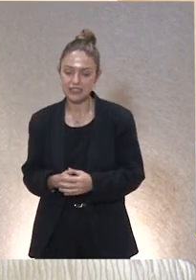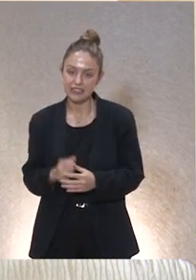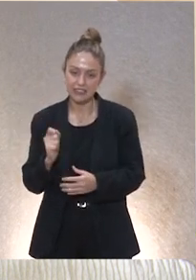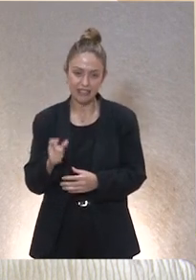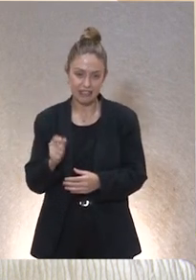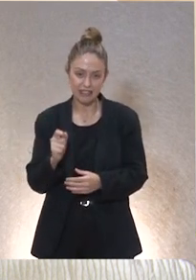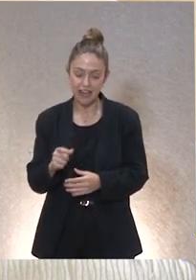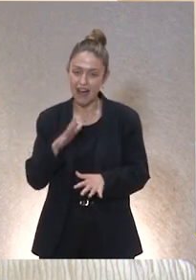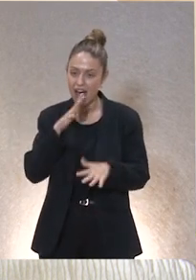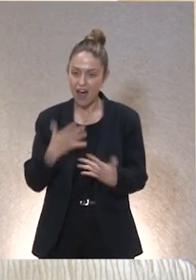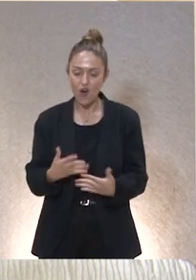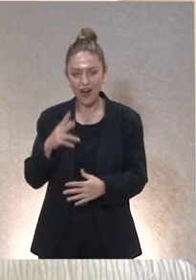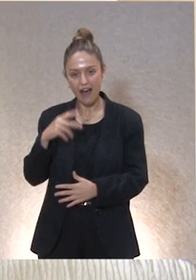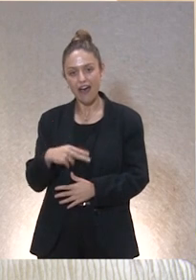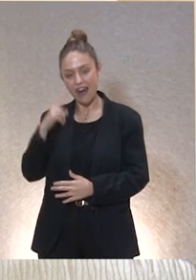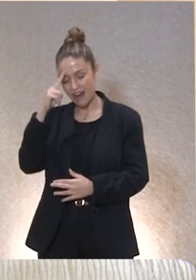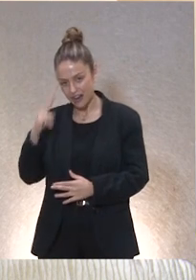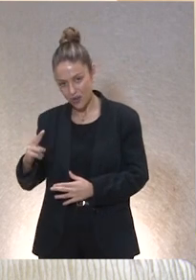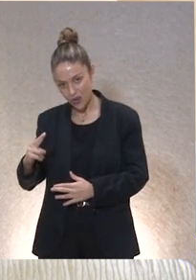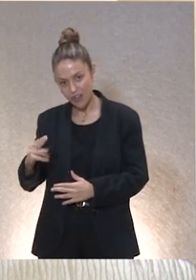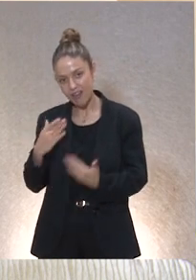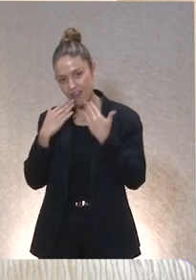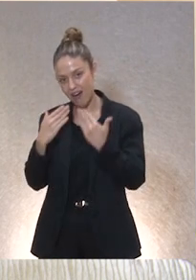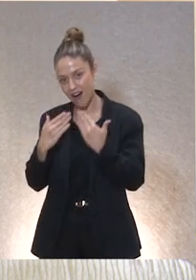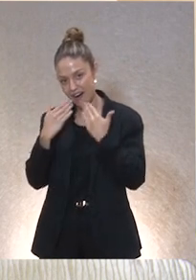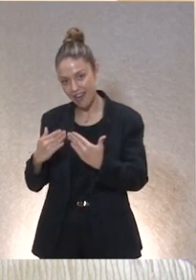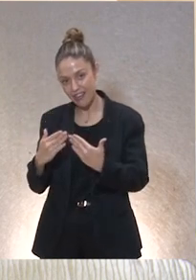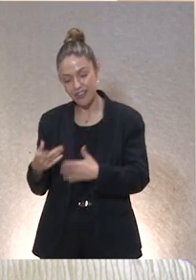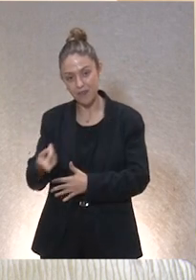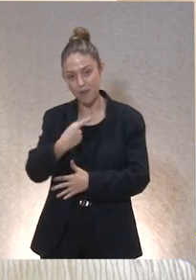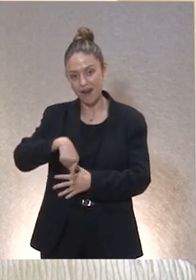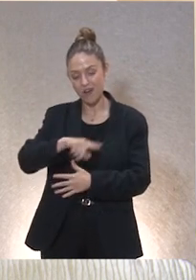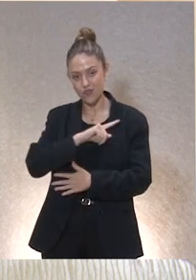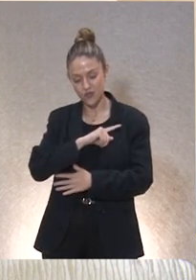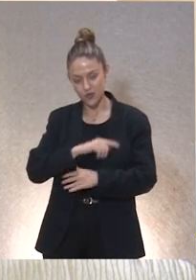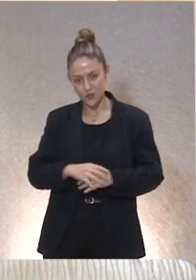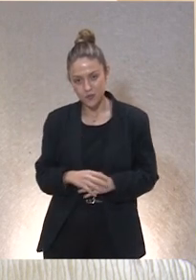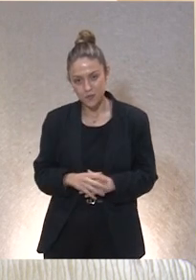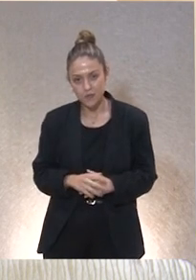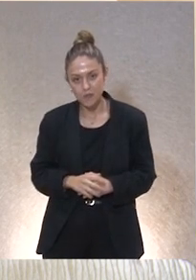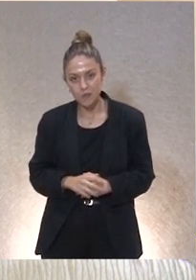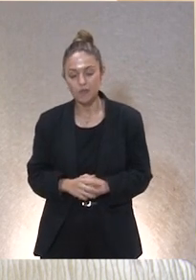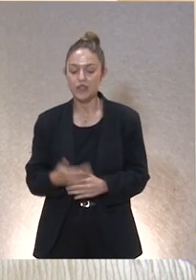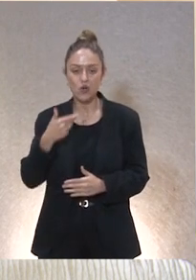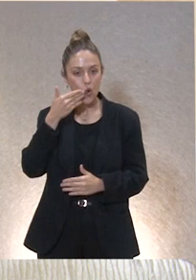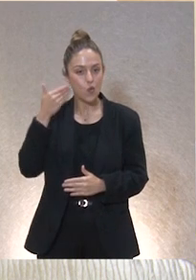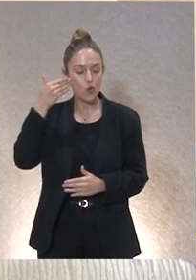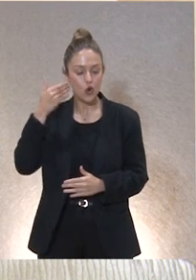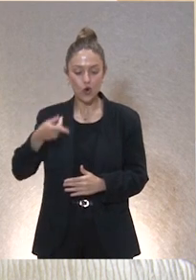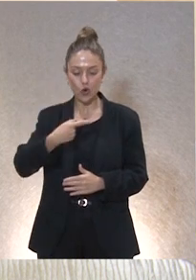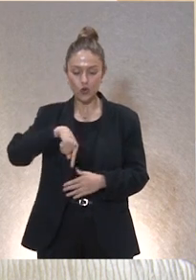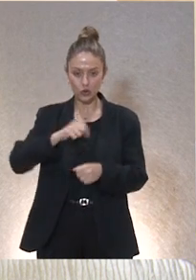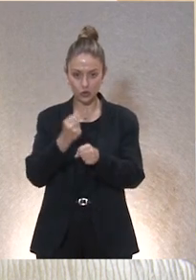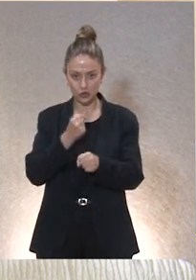es momento de reconocer y agradecer lo que supones para todos nosotros y nosotras es un honor tenerte entre